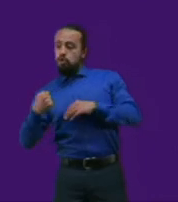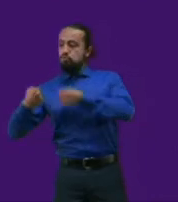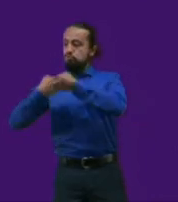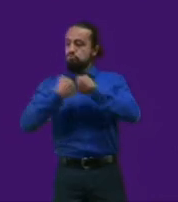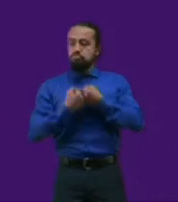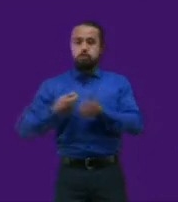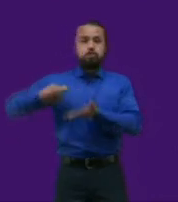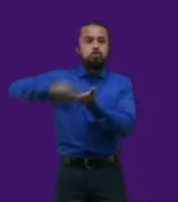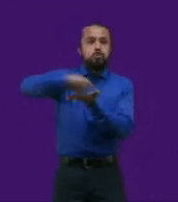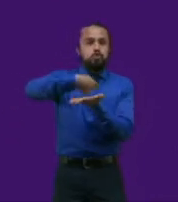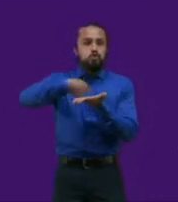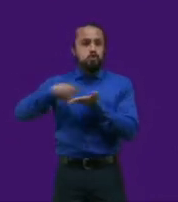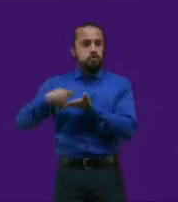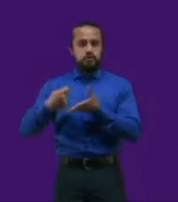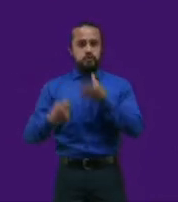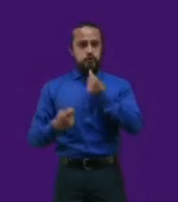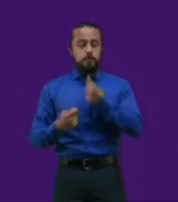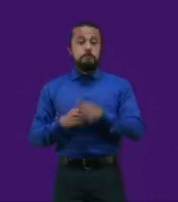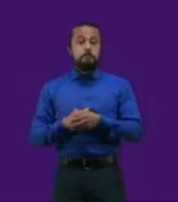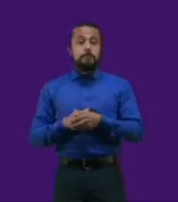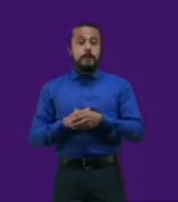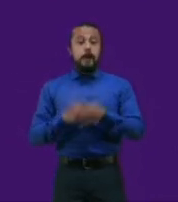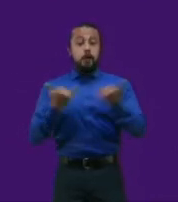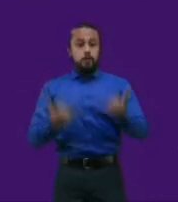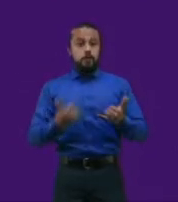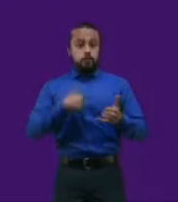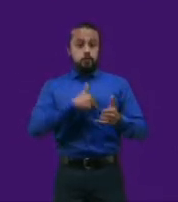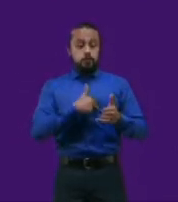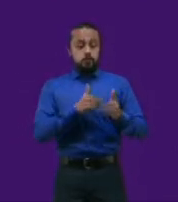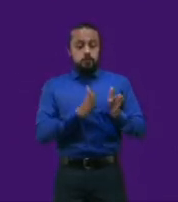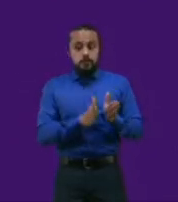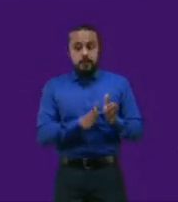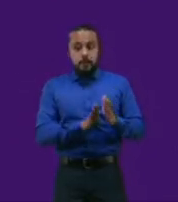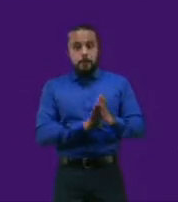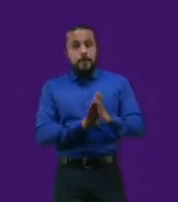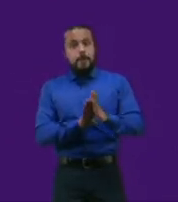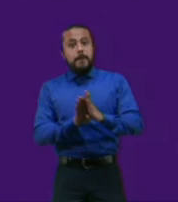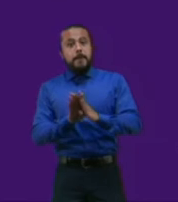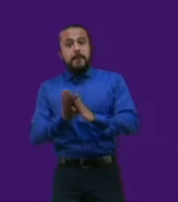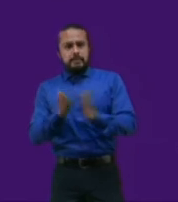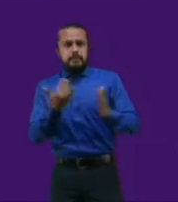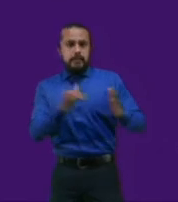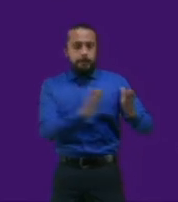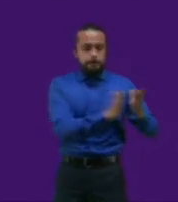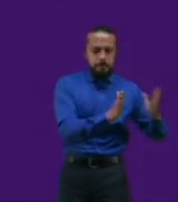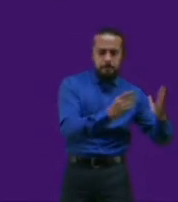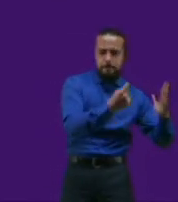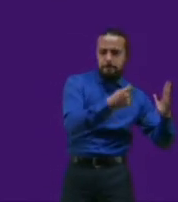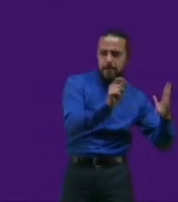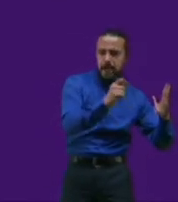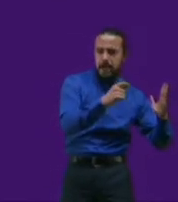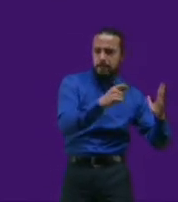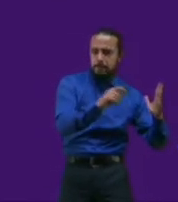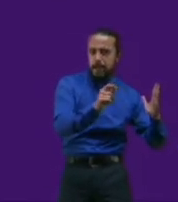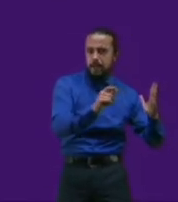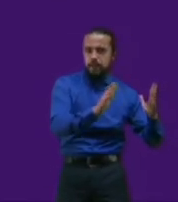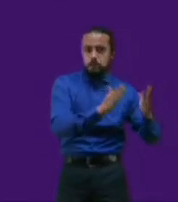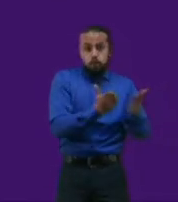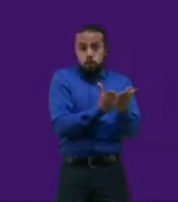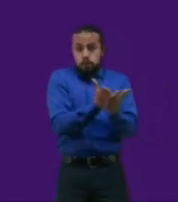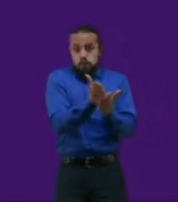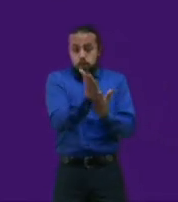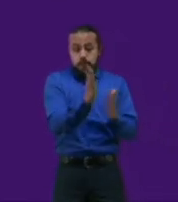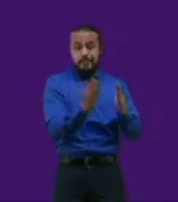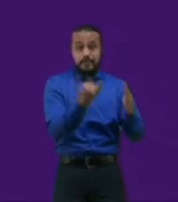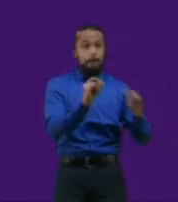de crecimiento, y en este momento estamos en una etapa de crecimiento. Digamos que ya pasamos la etapa de validación, seguimos validando porque siempre se